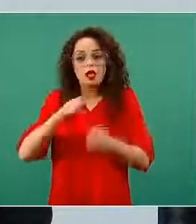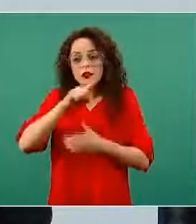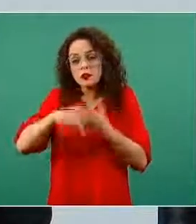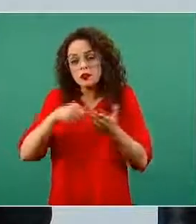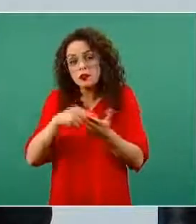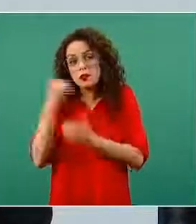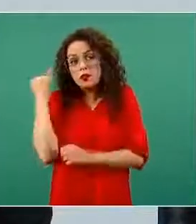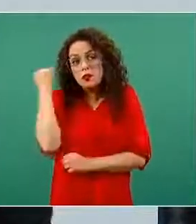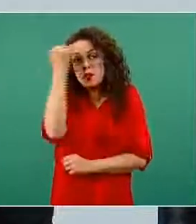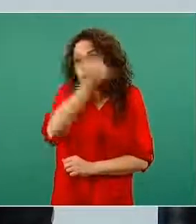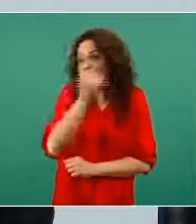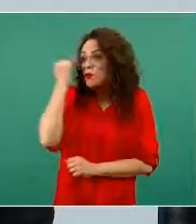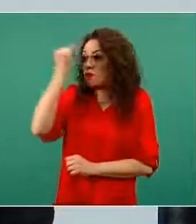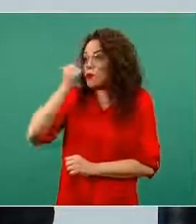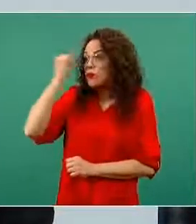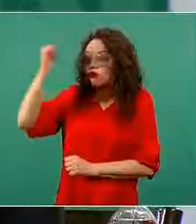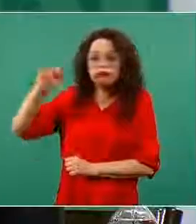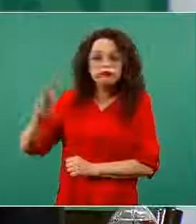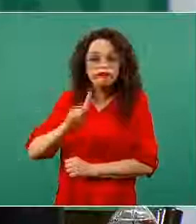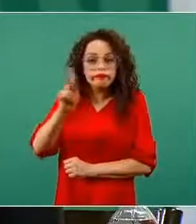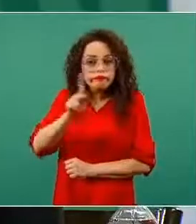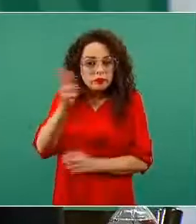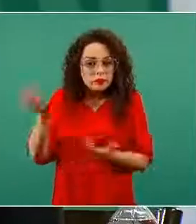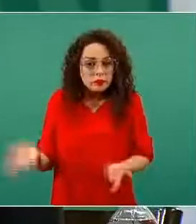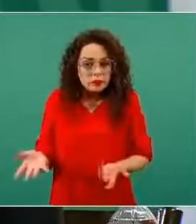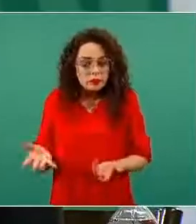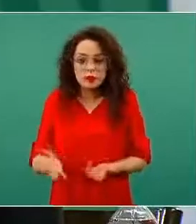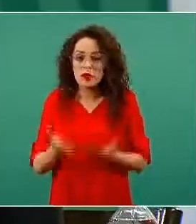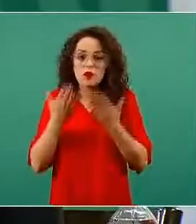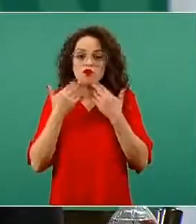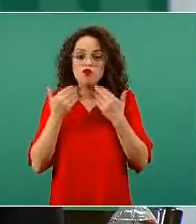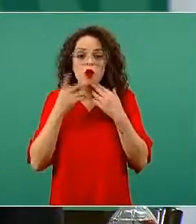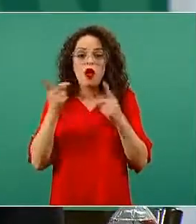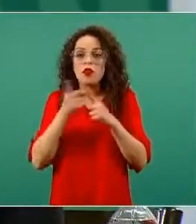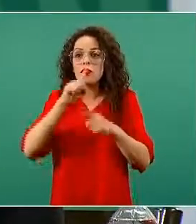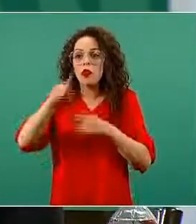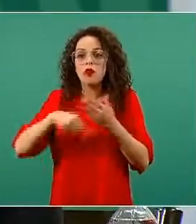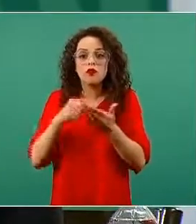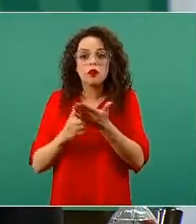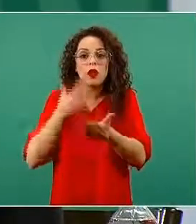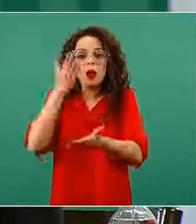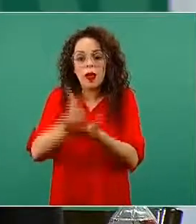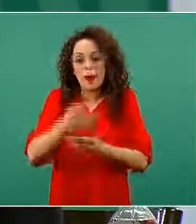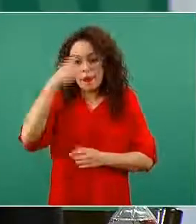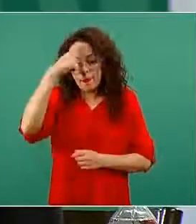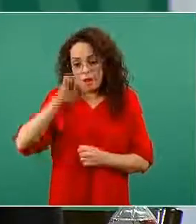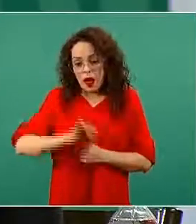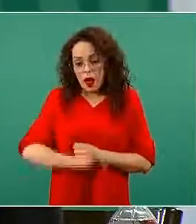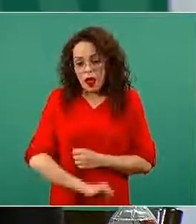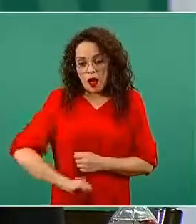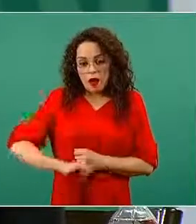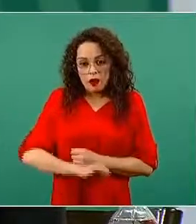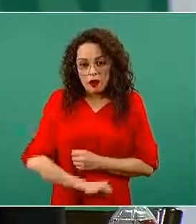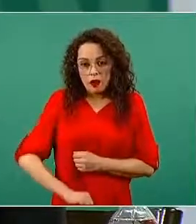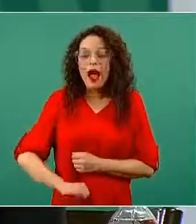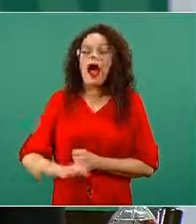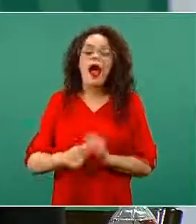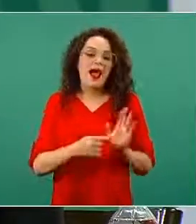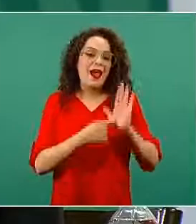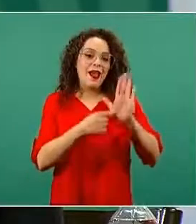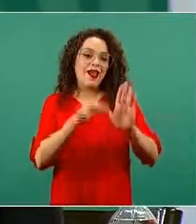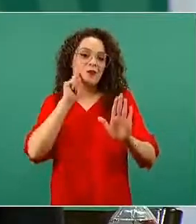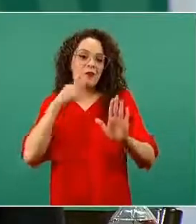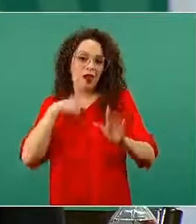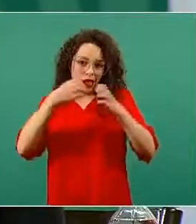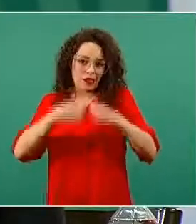acceso a un ultrasonido, que no han podido ir a una primera consulta prenatal a pesar de saber que están embarazadas, y